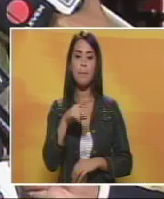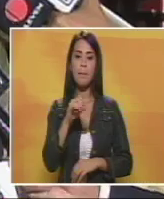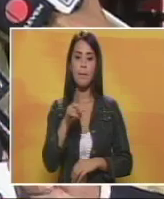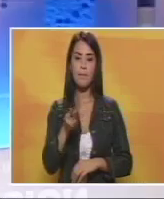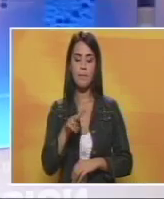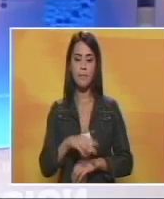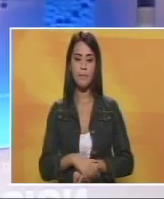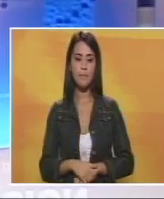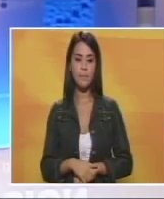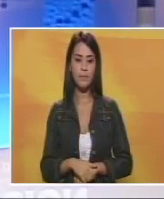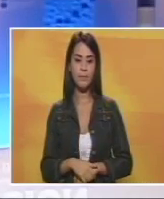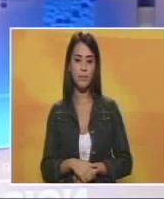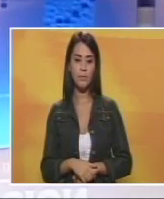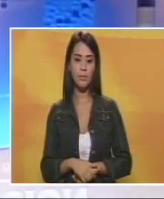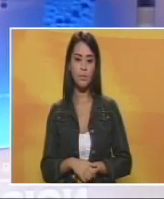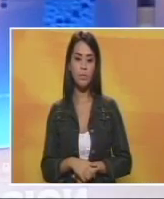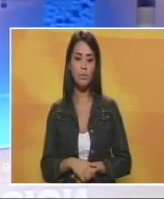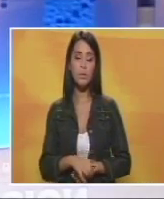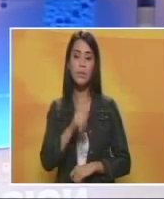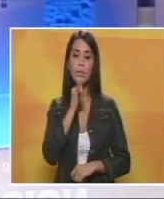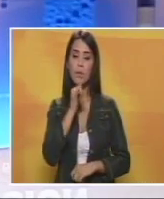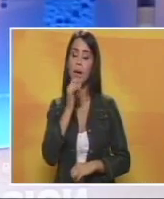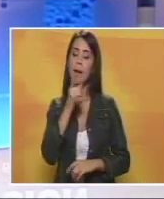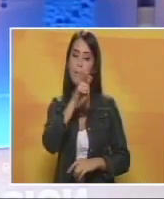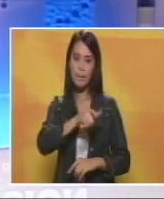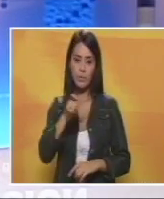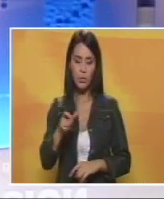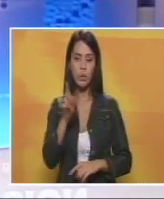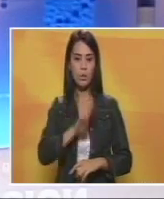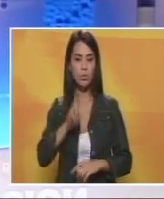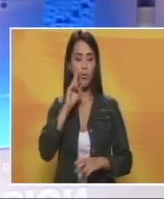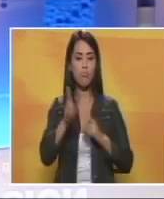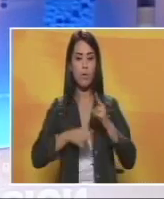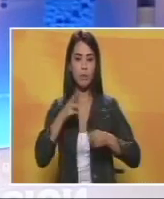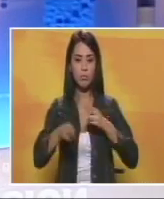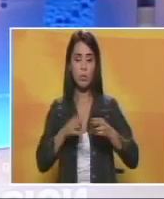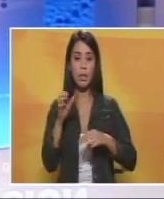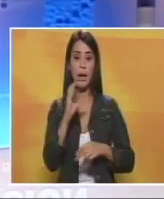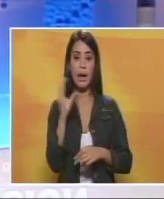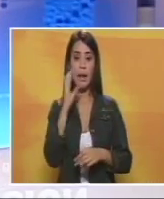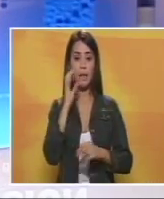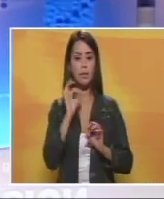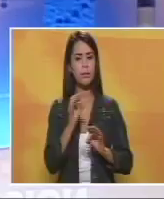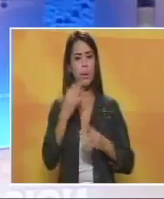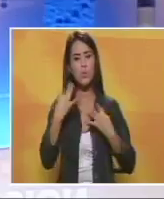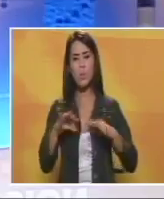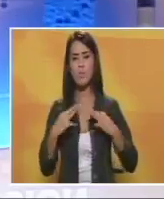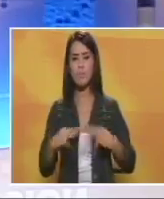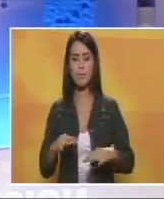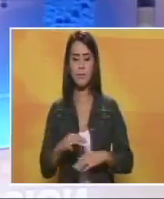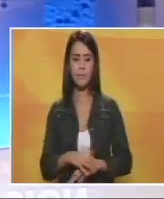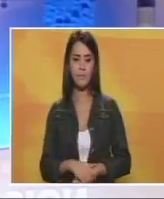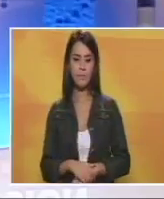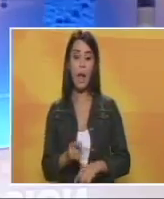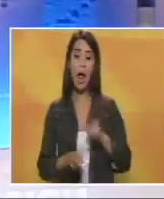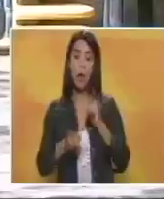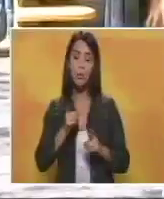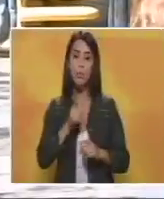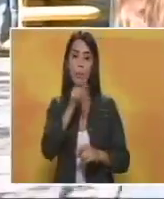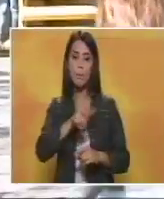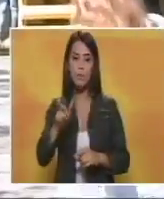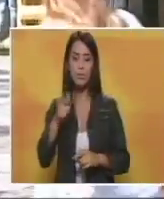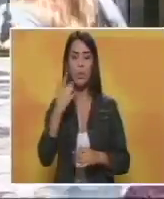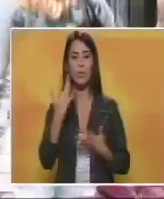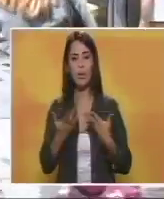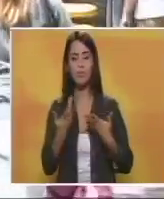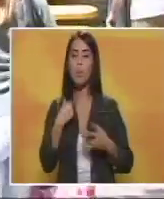OPV. Usuarios del Metro de Caracas aseguran que el sistema de transporte subterráneo funciona con total normalidad. Algunos usuarios reportan